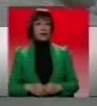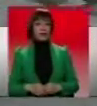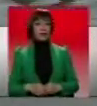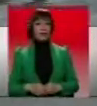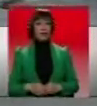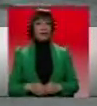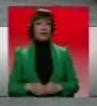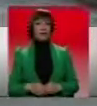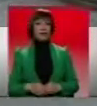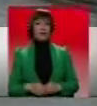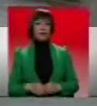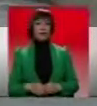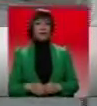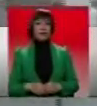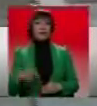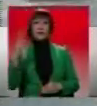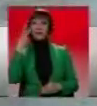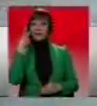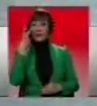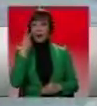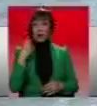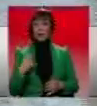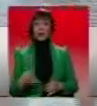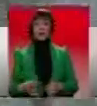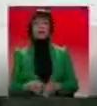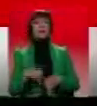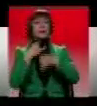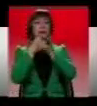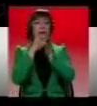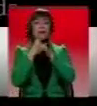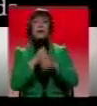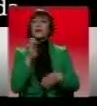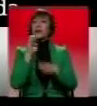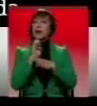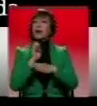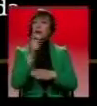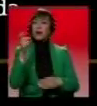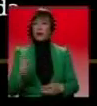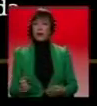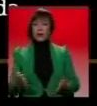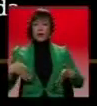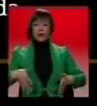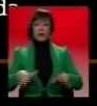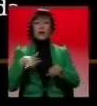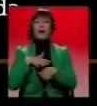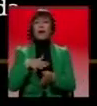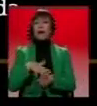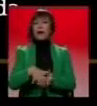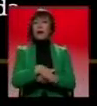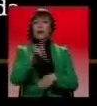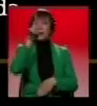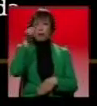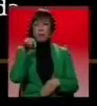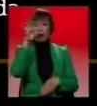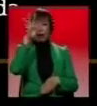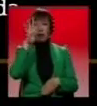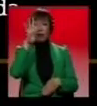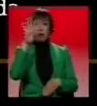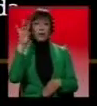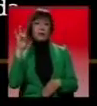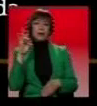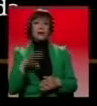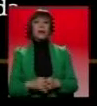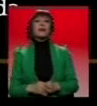Manuel Cenadio Cruz Padilla, científico ecuatoriano, nacido en Los Ríos en 1947, ha